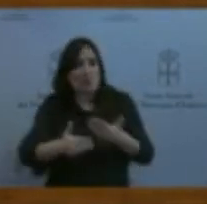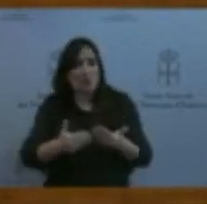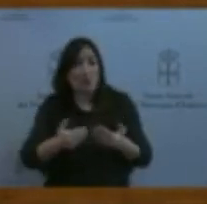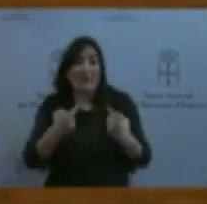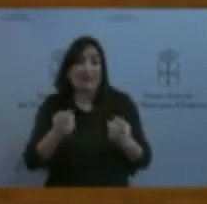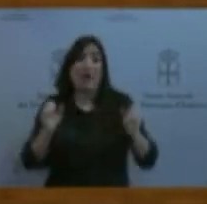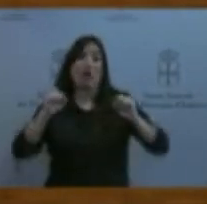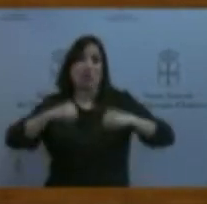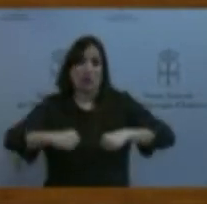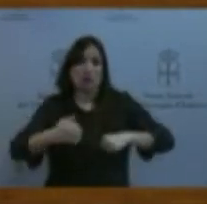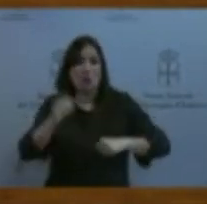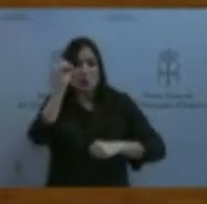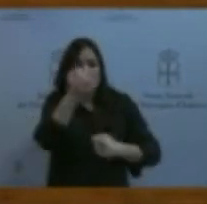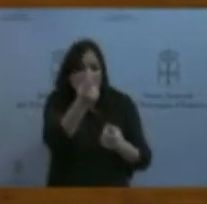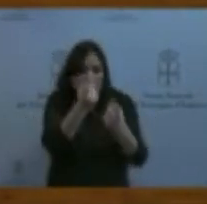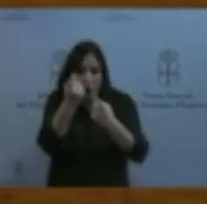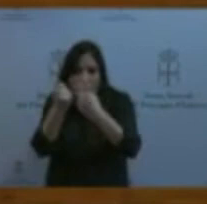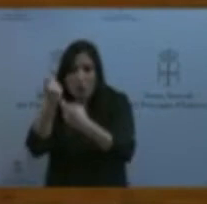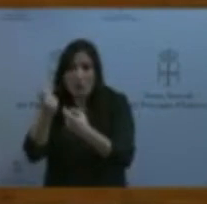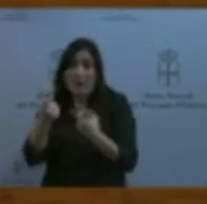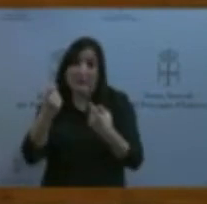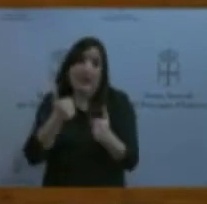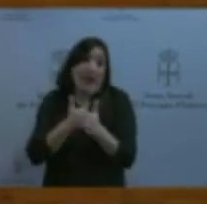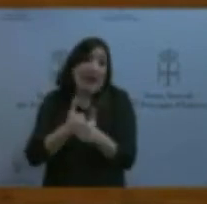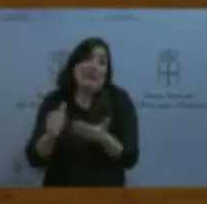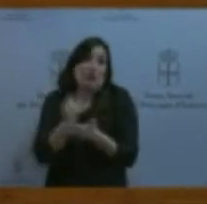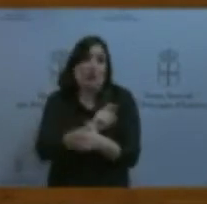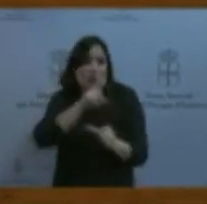los posibles agentes involucrados, como así hicimos